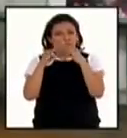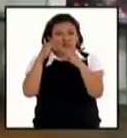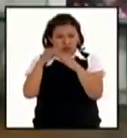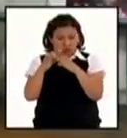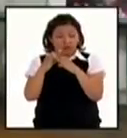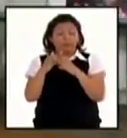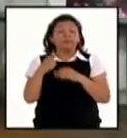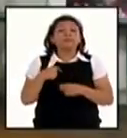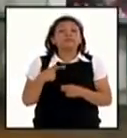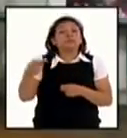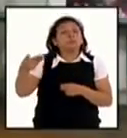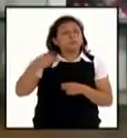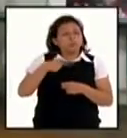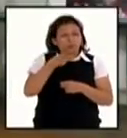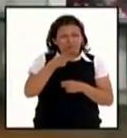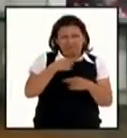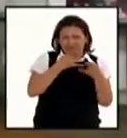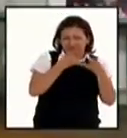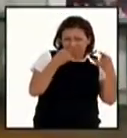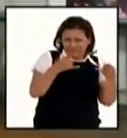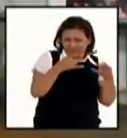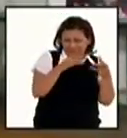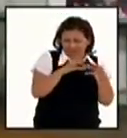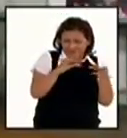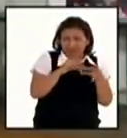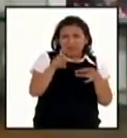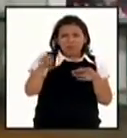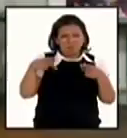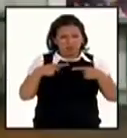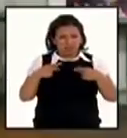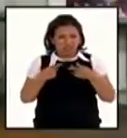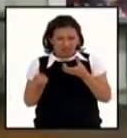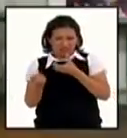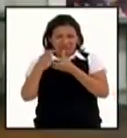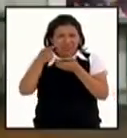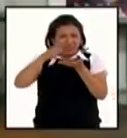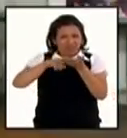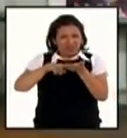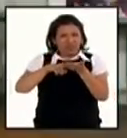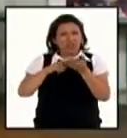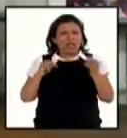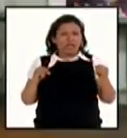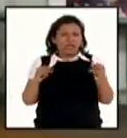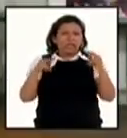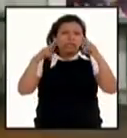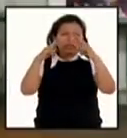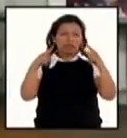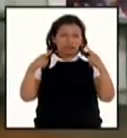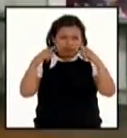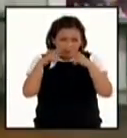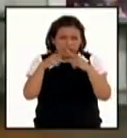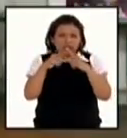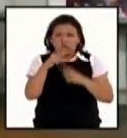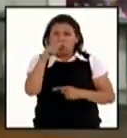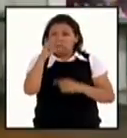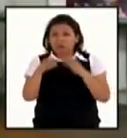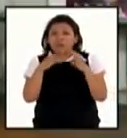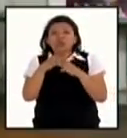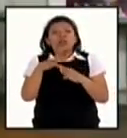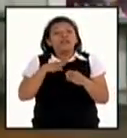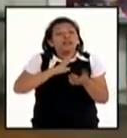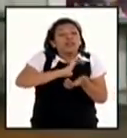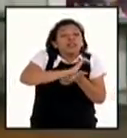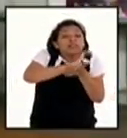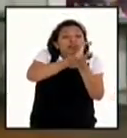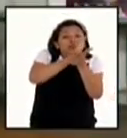nos plantearon y personas integrantes de la Iglesia de la Luz del Mundo son condiciones de discriminación que estaban viviendo por parte de